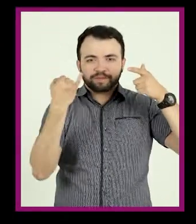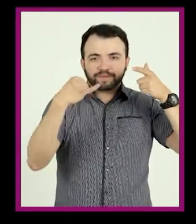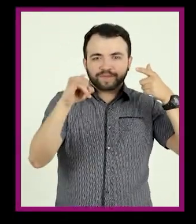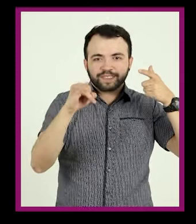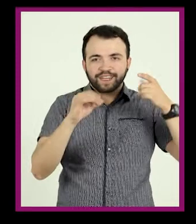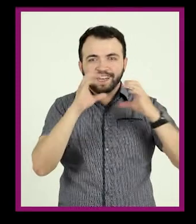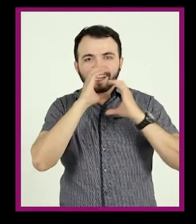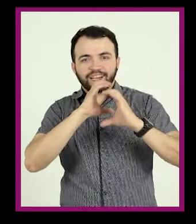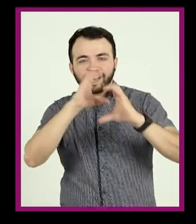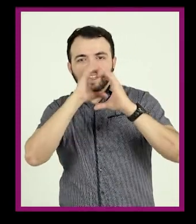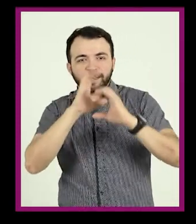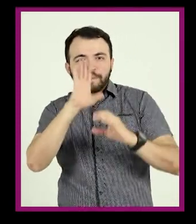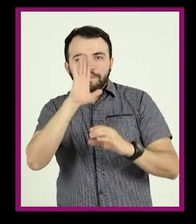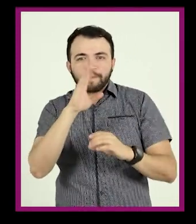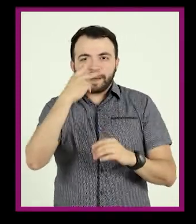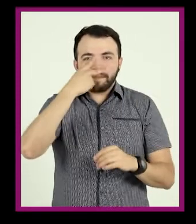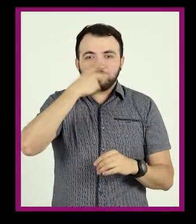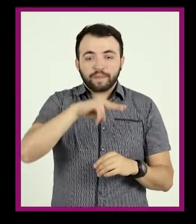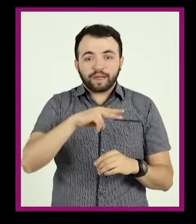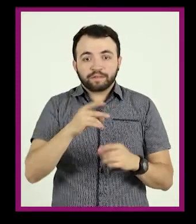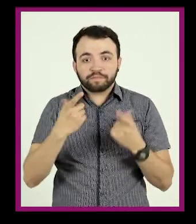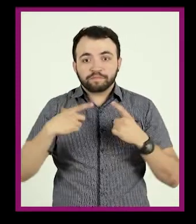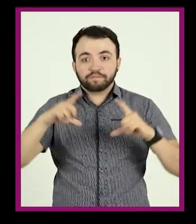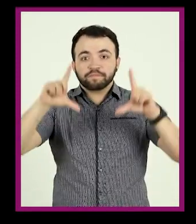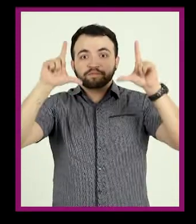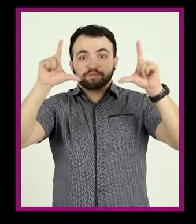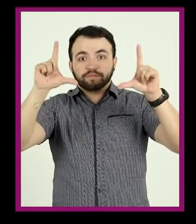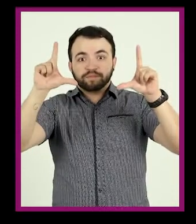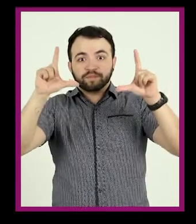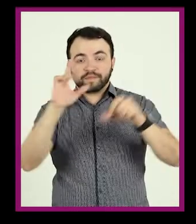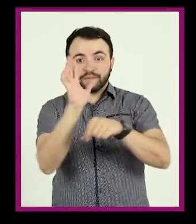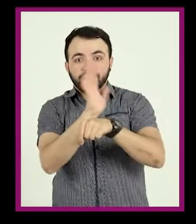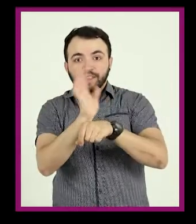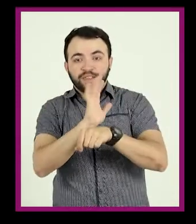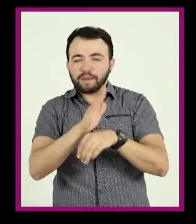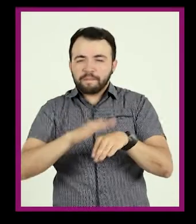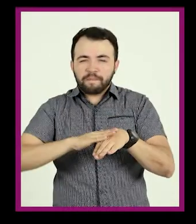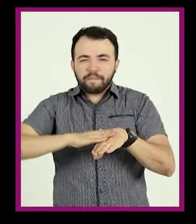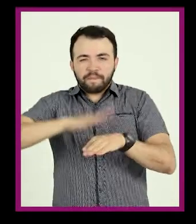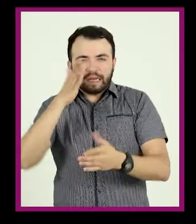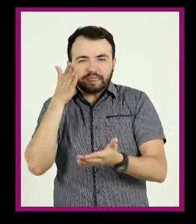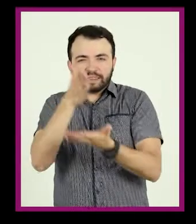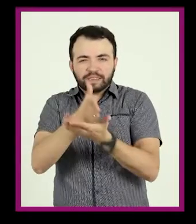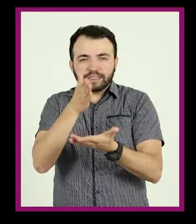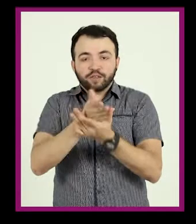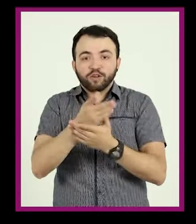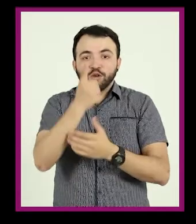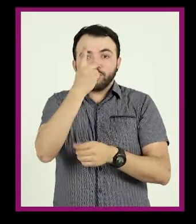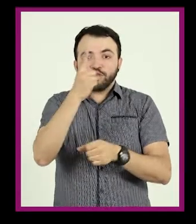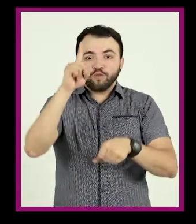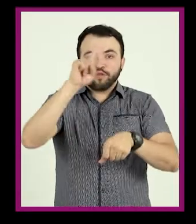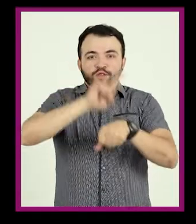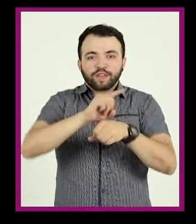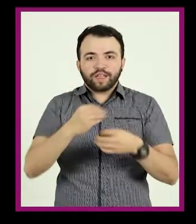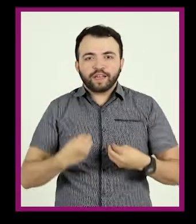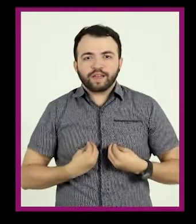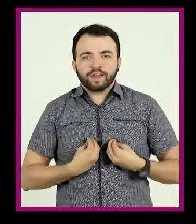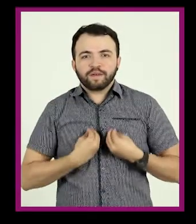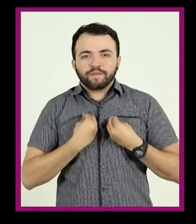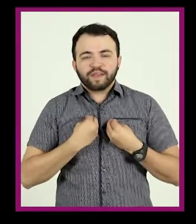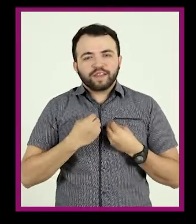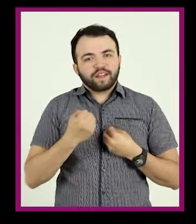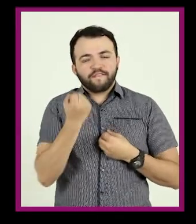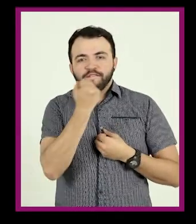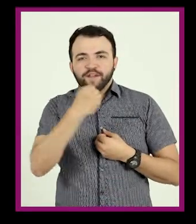clásico mexicano. La cinta más taquillera en la historia de Yugoslavia fue Un día de vida, del Indio